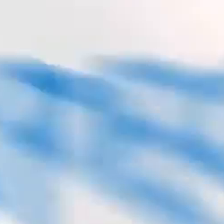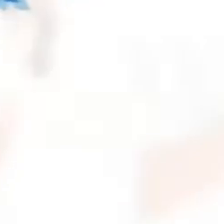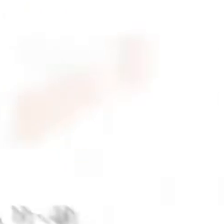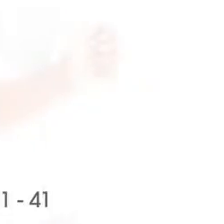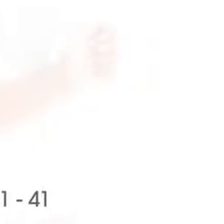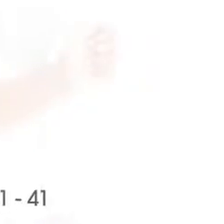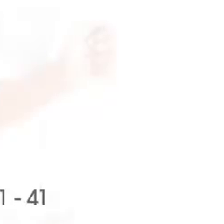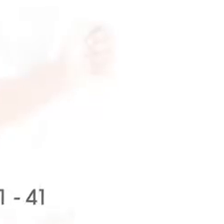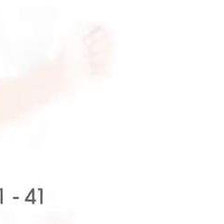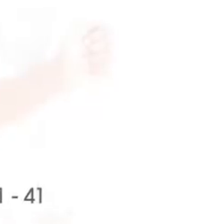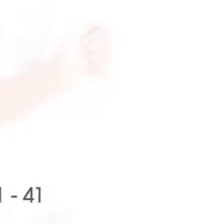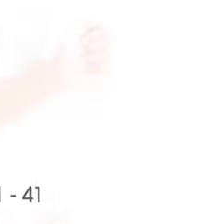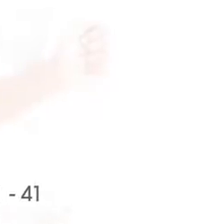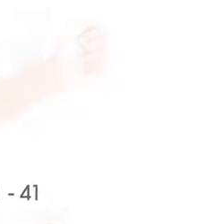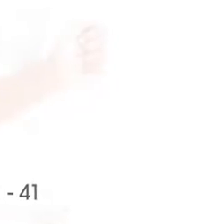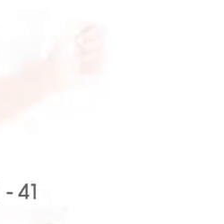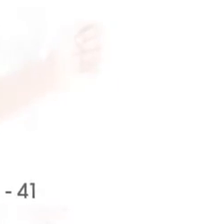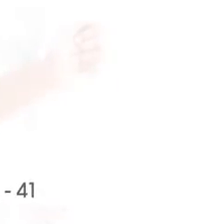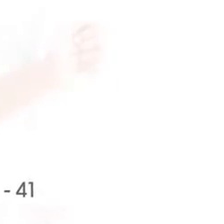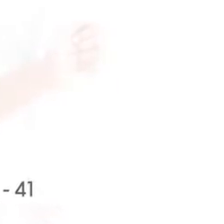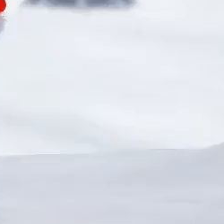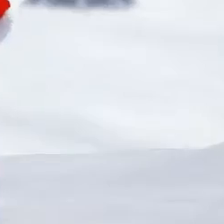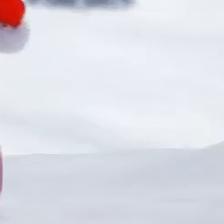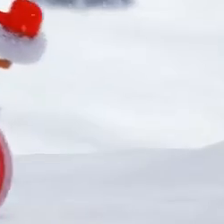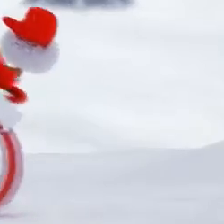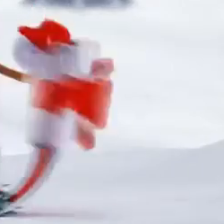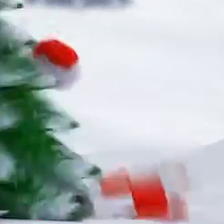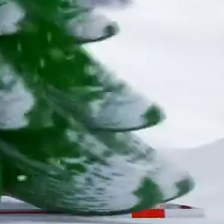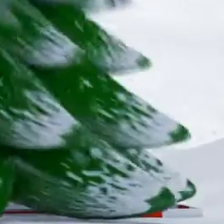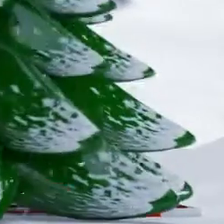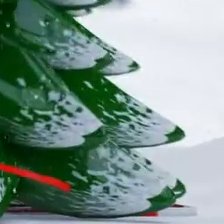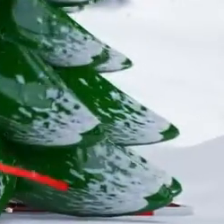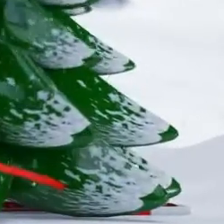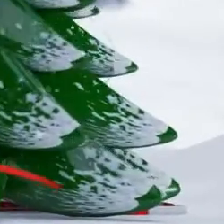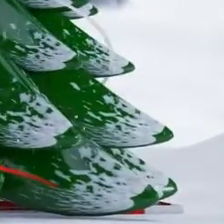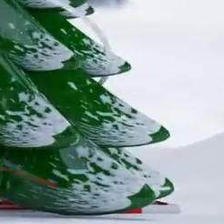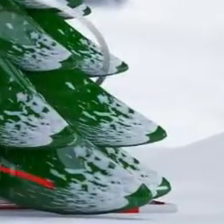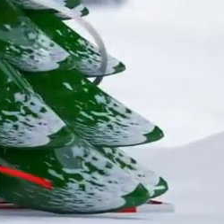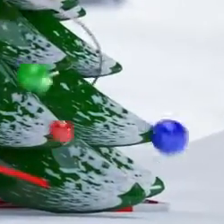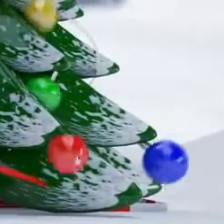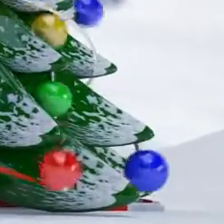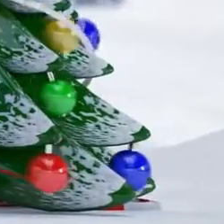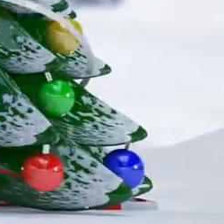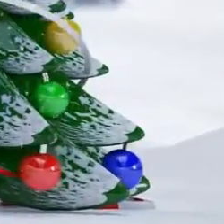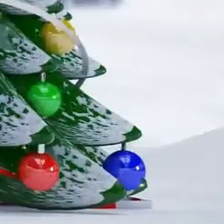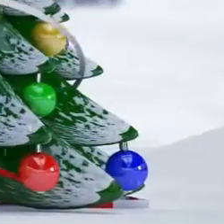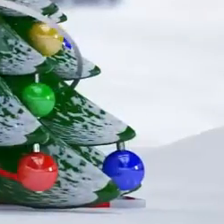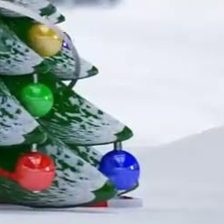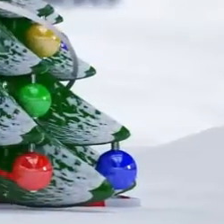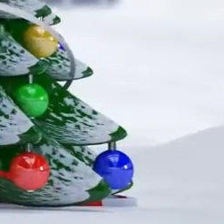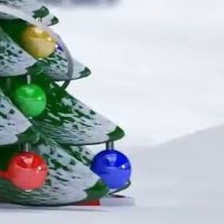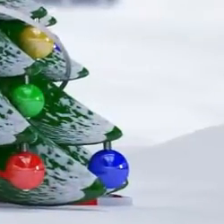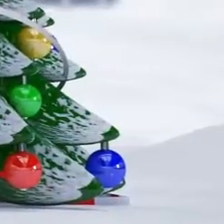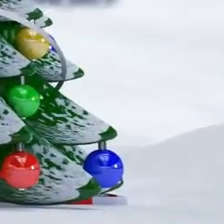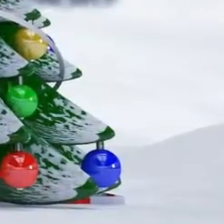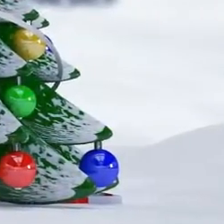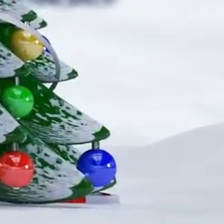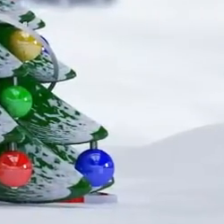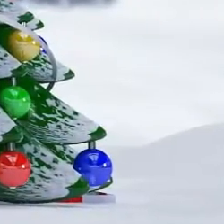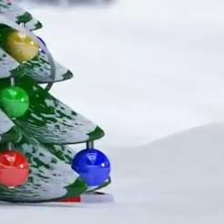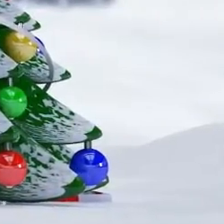Chrome, odontología especializada. El Instituto Antonio Nariño desea que en esta Navidad el mejor regalo que